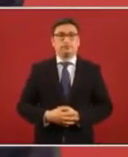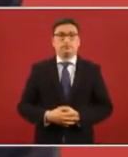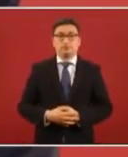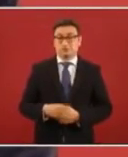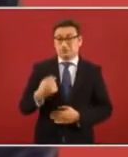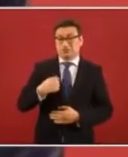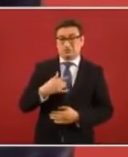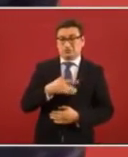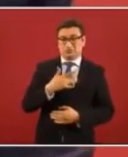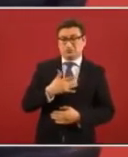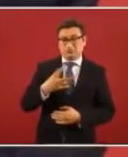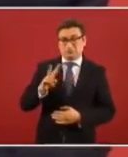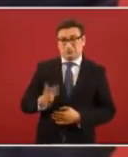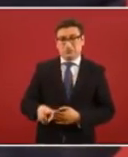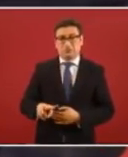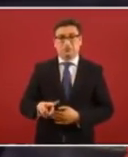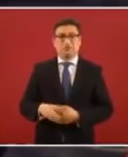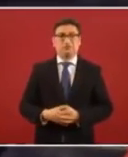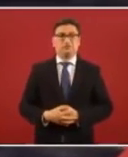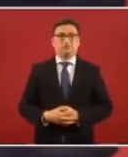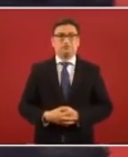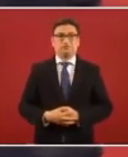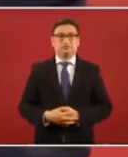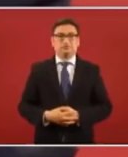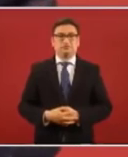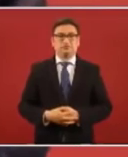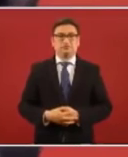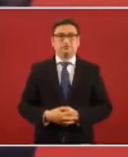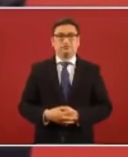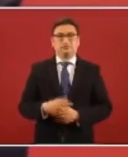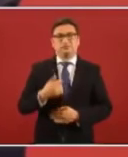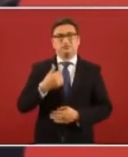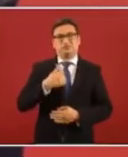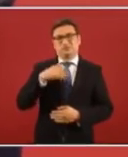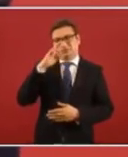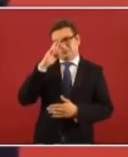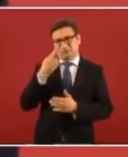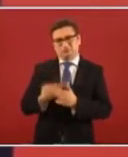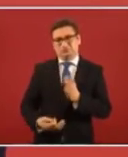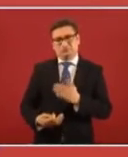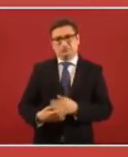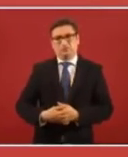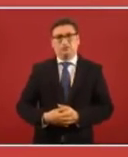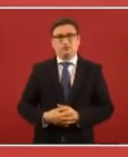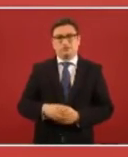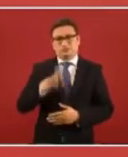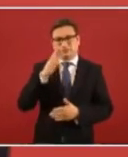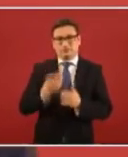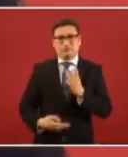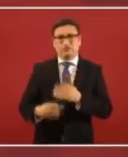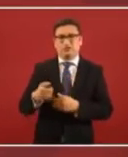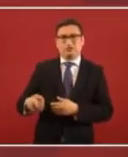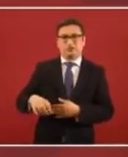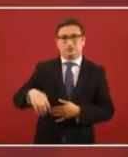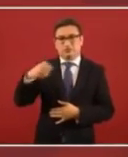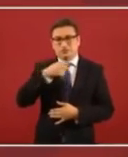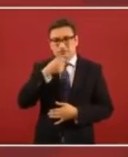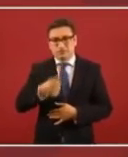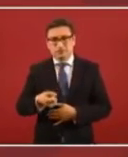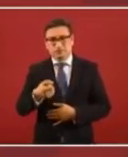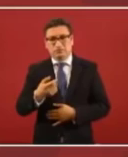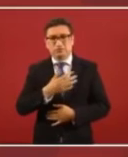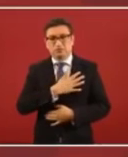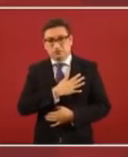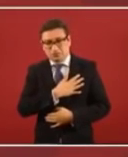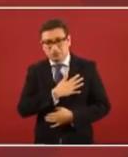la verdad es irrespetuoso. Si voy con la señora y le hago